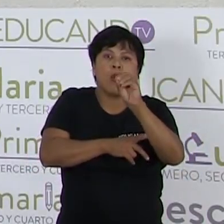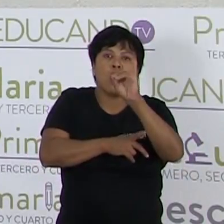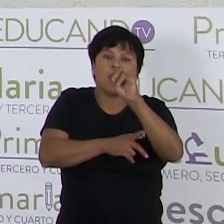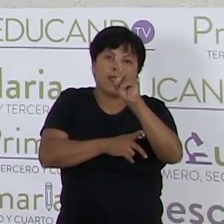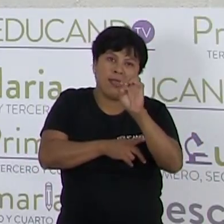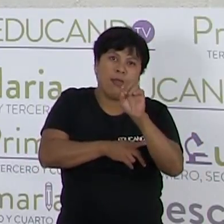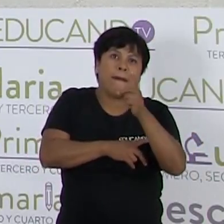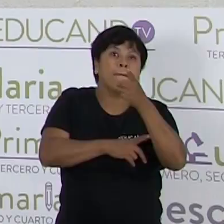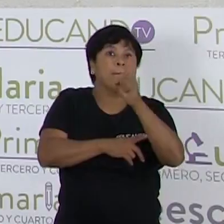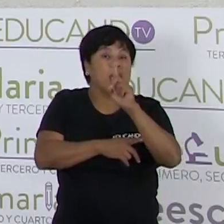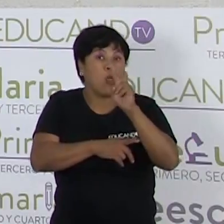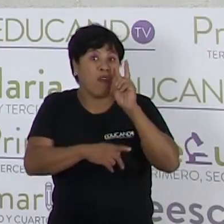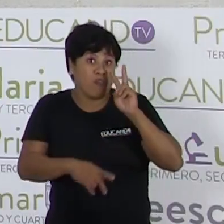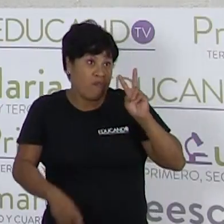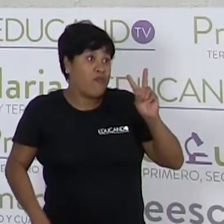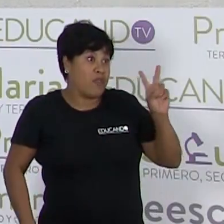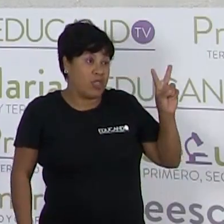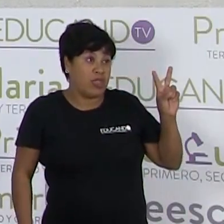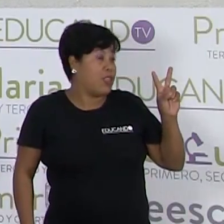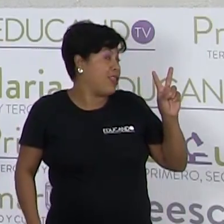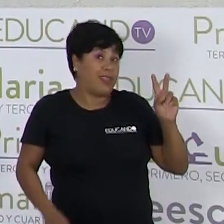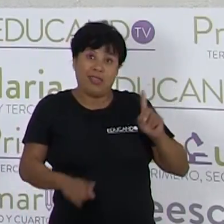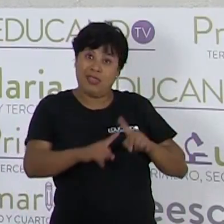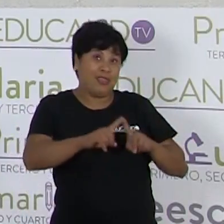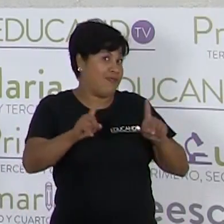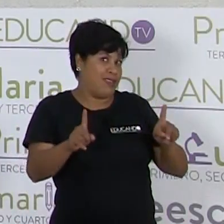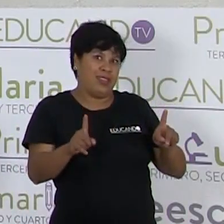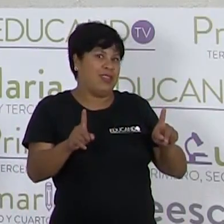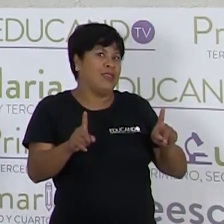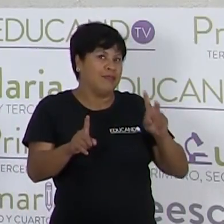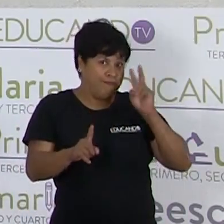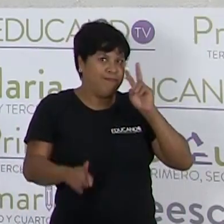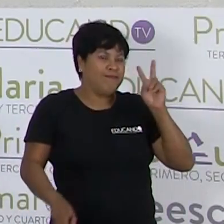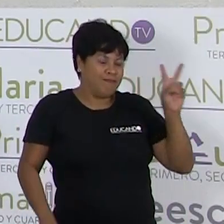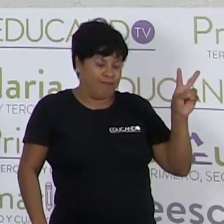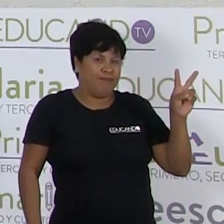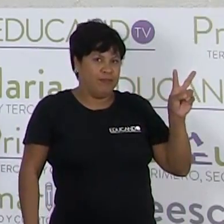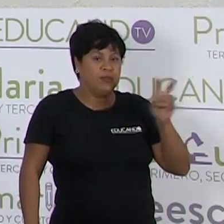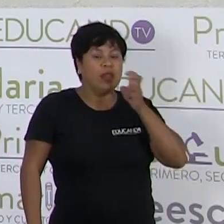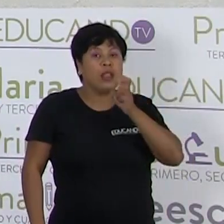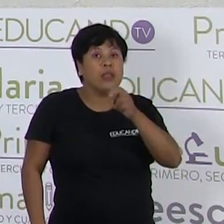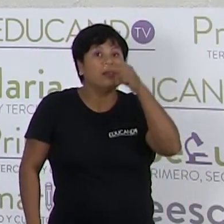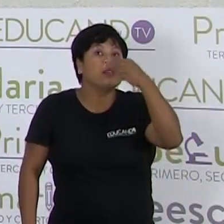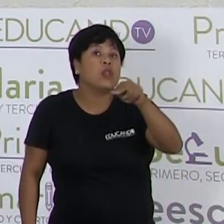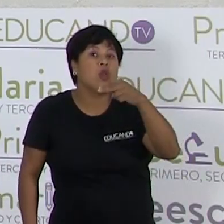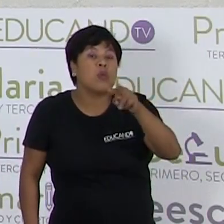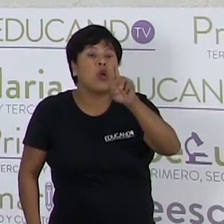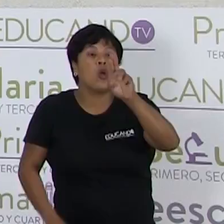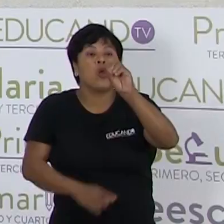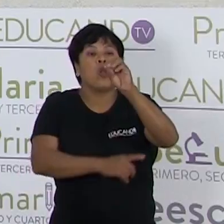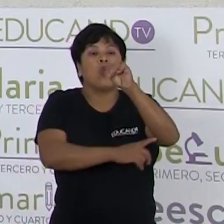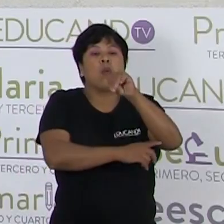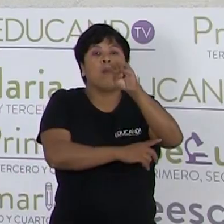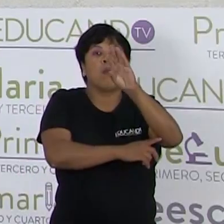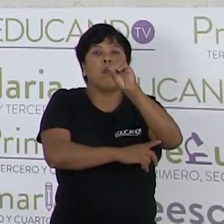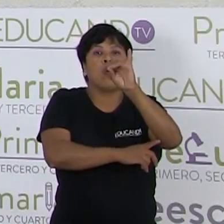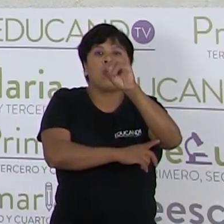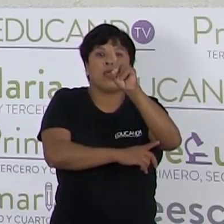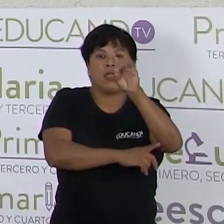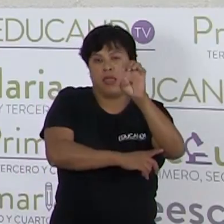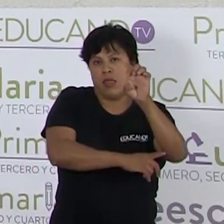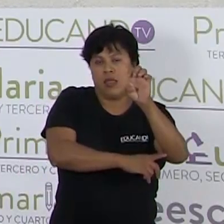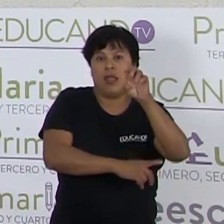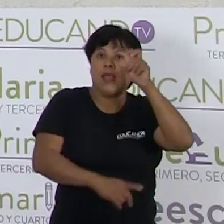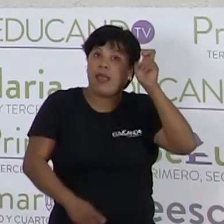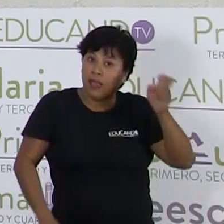pero si observas bien, no son tan iguales, ¿verdad? A este se le llama romboide y también es